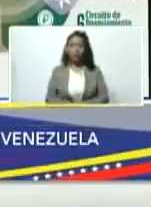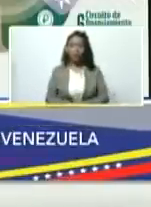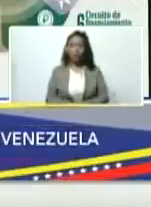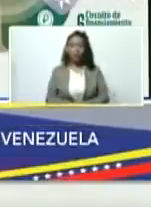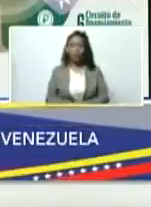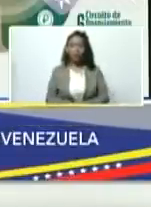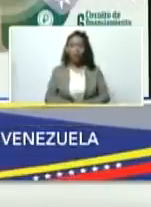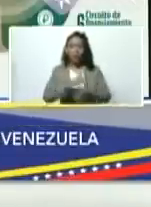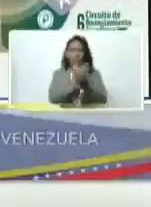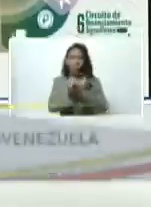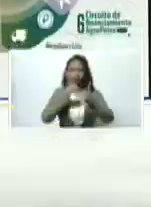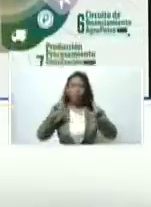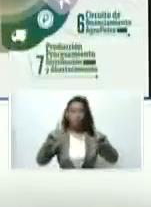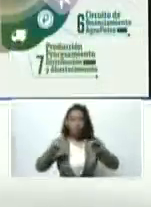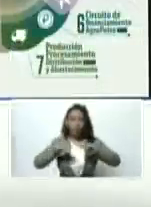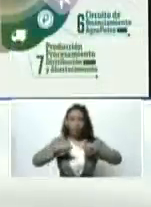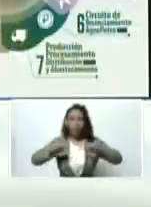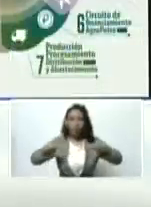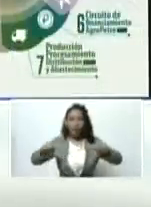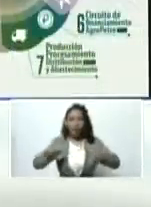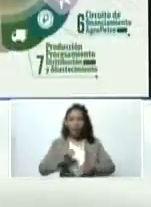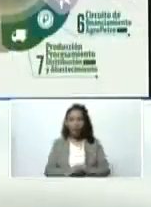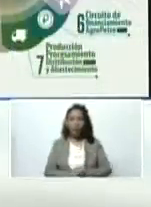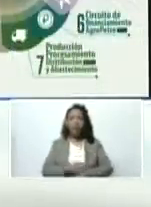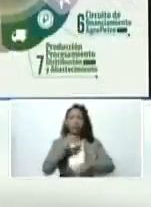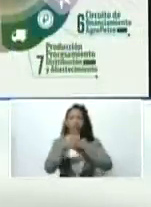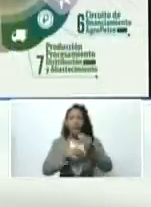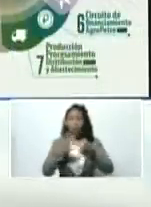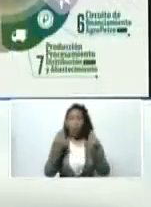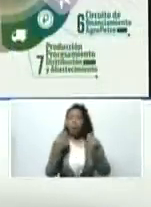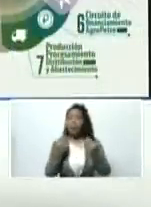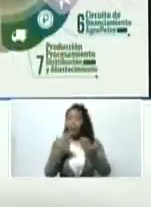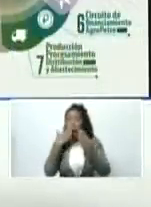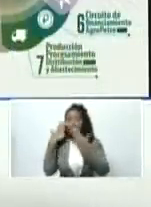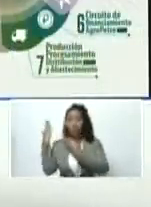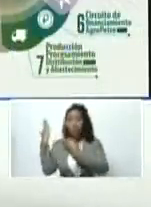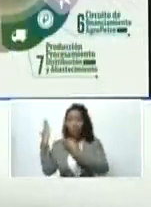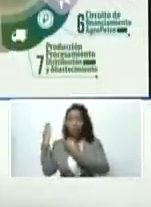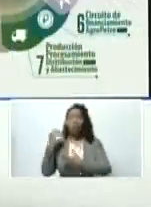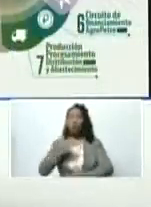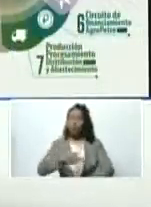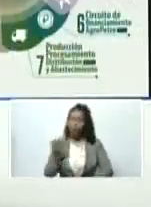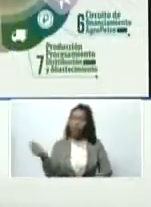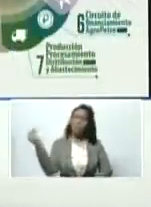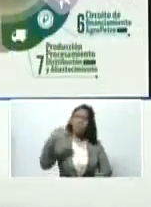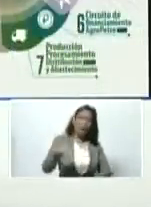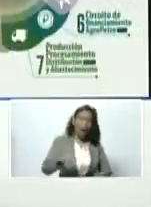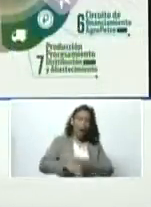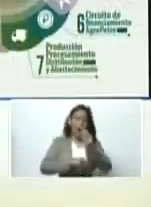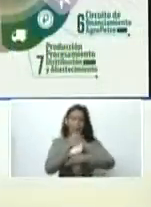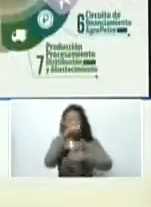la democratización de la tierra se ha hecho bastante en eso se puede hacer mucho más